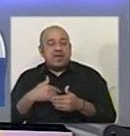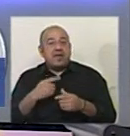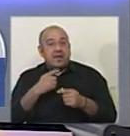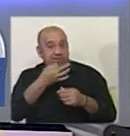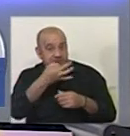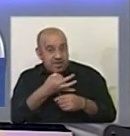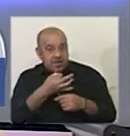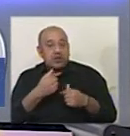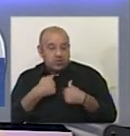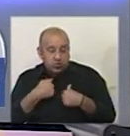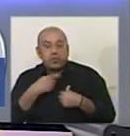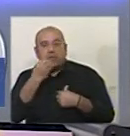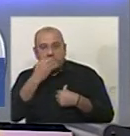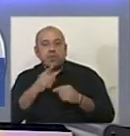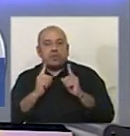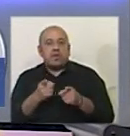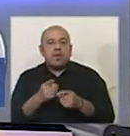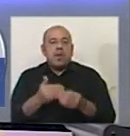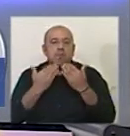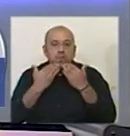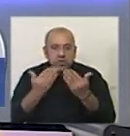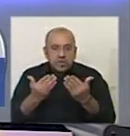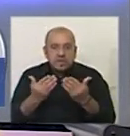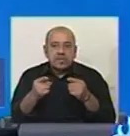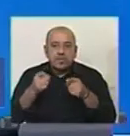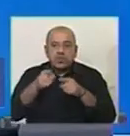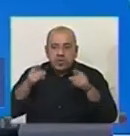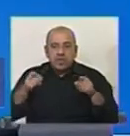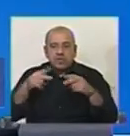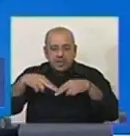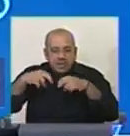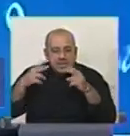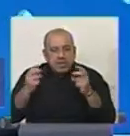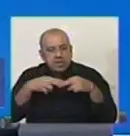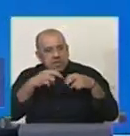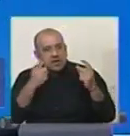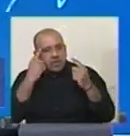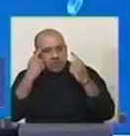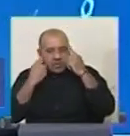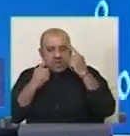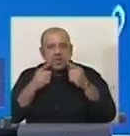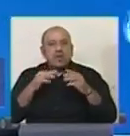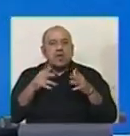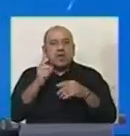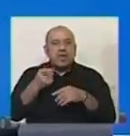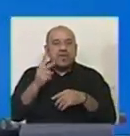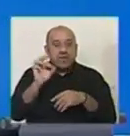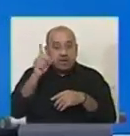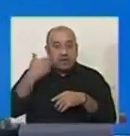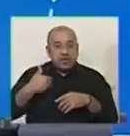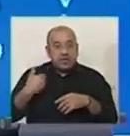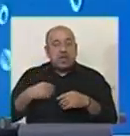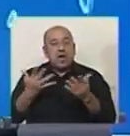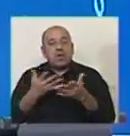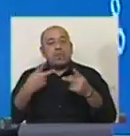nosotros nos va a ir mejor, ¿no? Ricardo, Álvaro, muchas gracias por sus análisis sobre lo que dejó esta cumbre del G20 en Argentina. Ahora nos vamos a ir a una